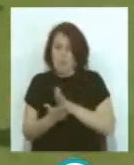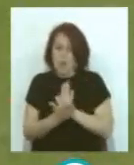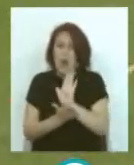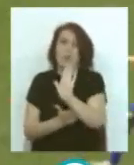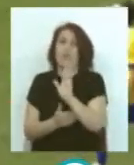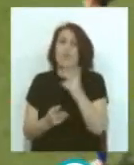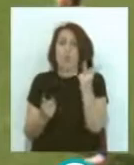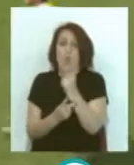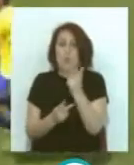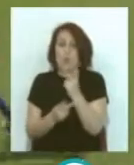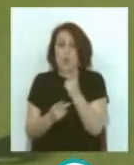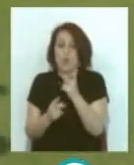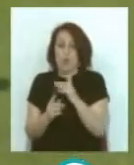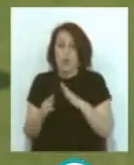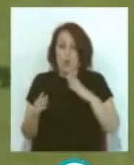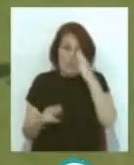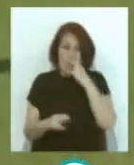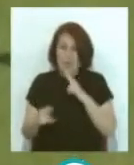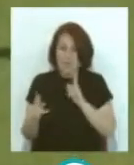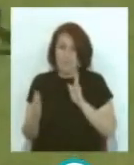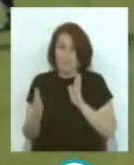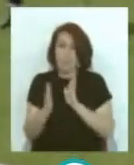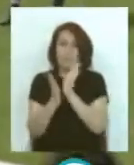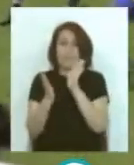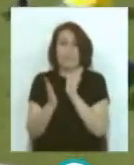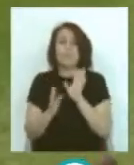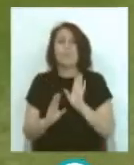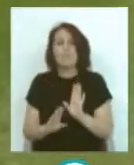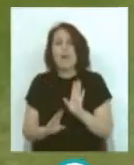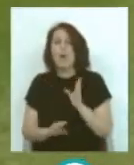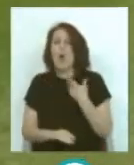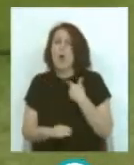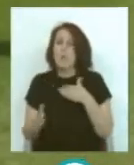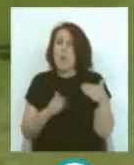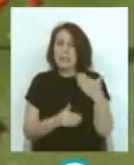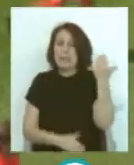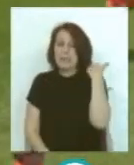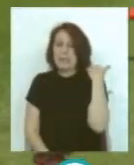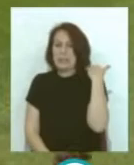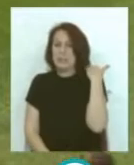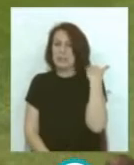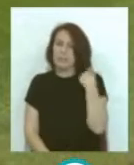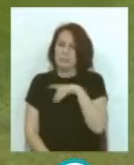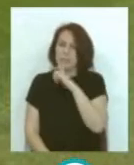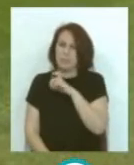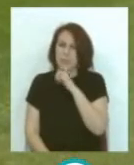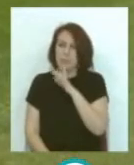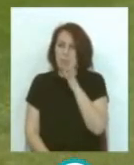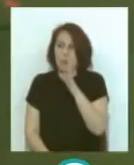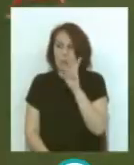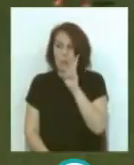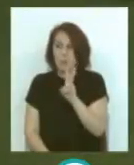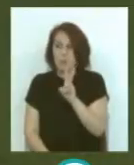dos primero con los pies, pero él sigue, fue en su momento muy complicado porque